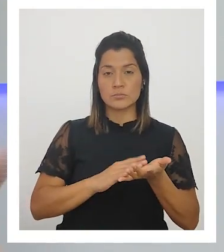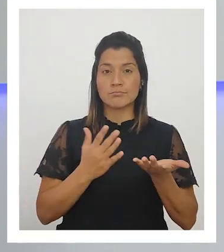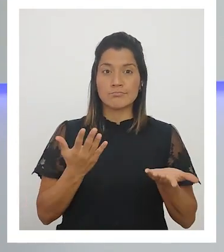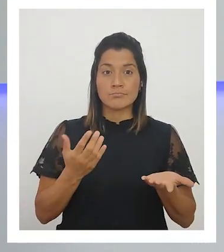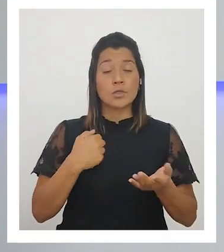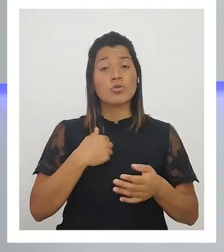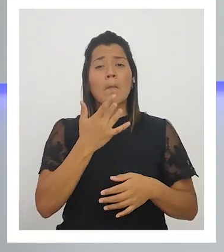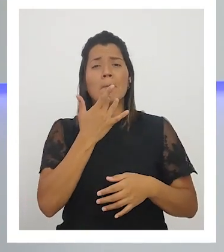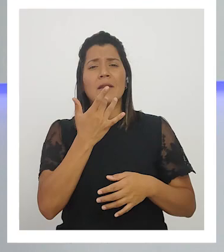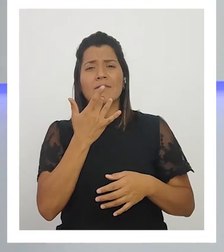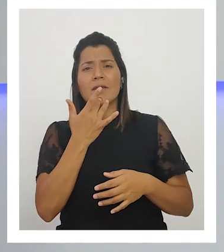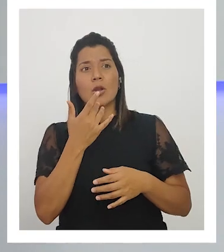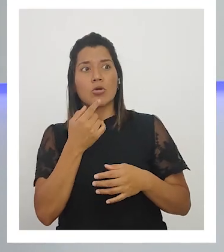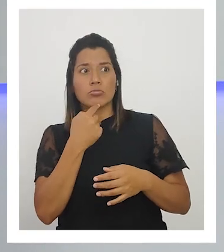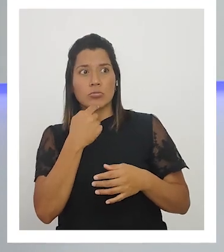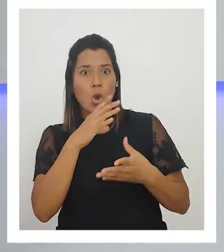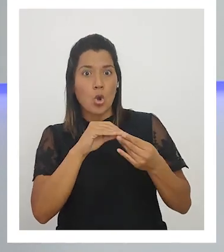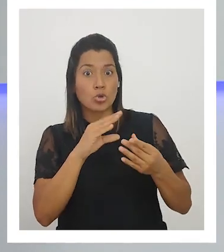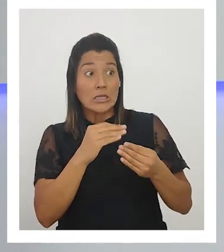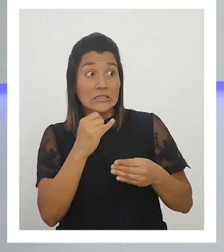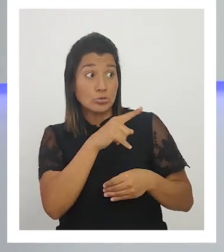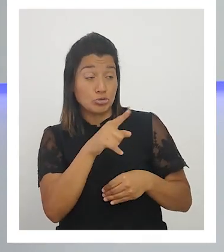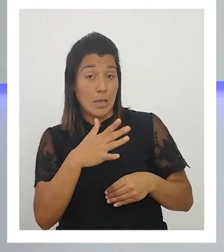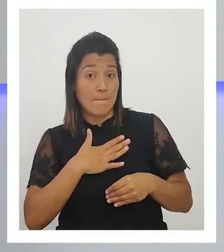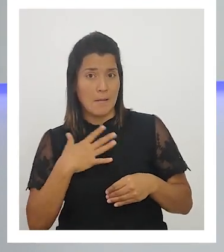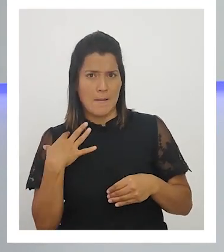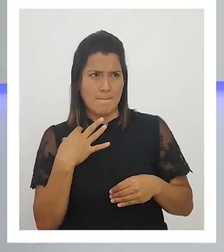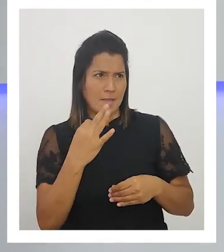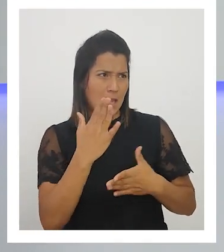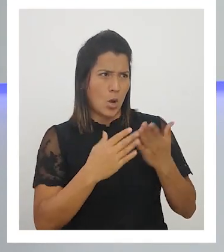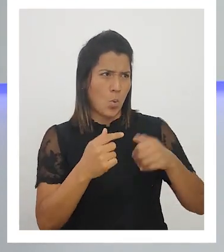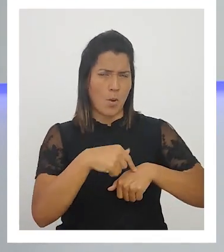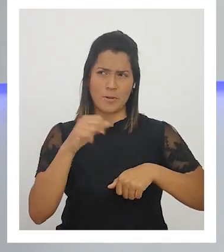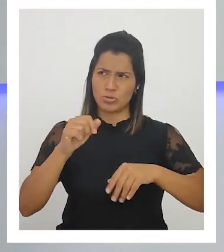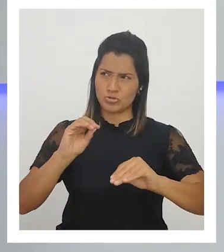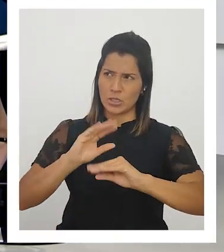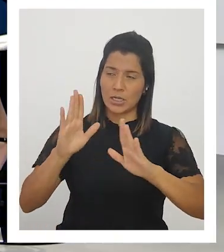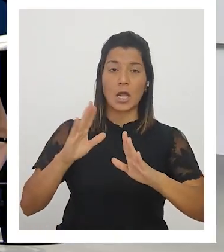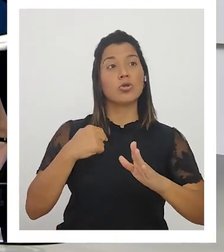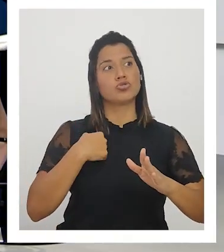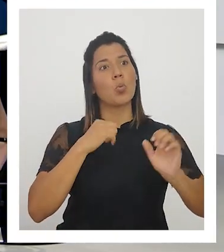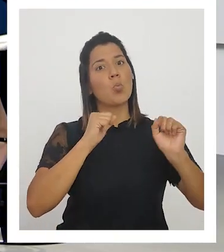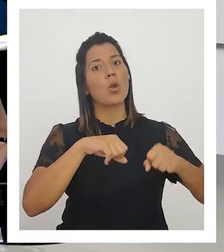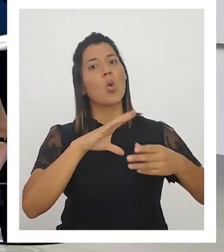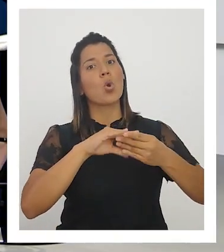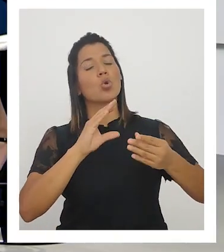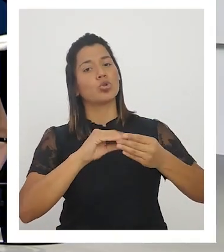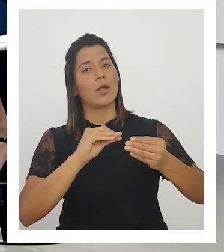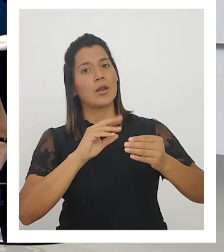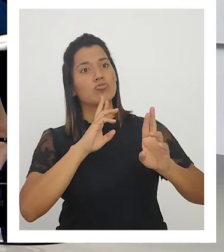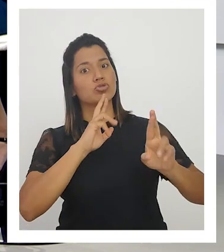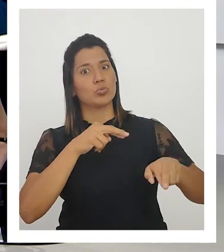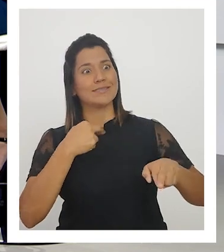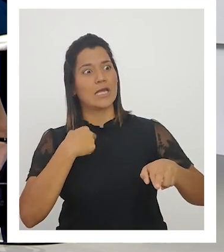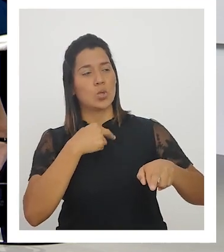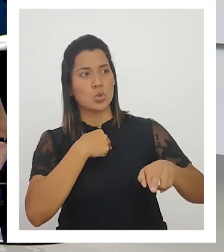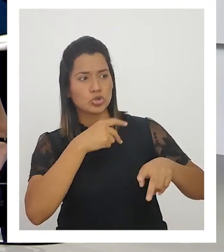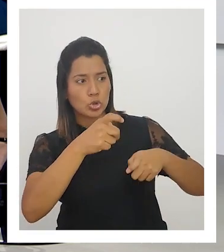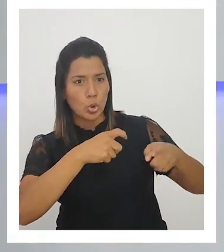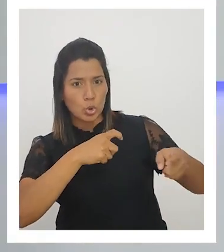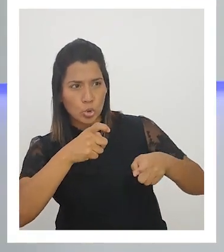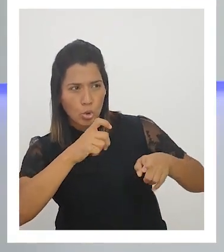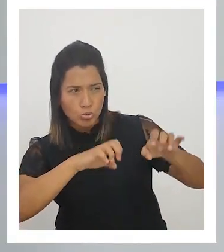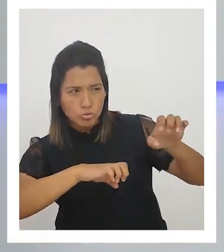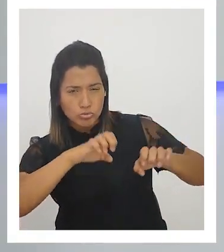Prefiero venir a contárselo si usted me invita en su momento los resultados de esos monitoreos, que estoy seguro confirmarán esa condición